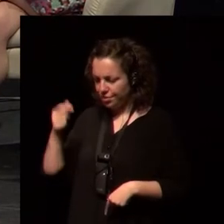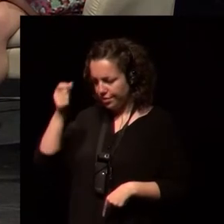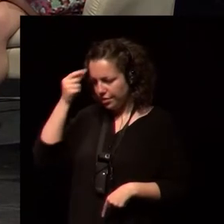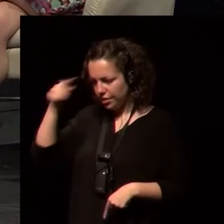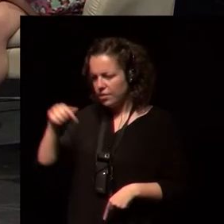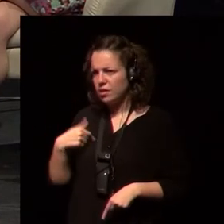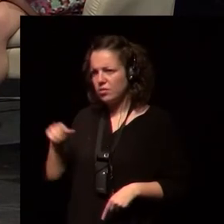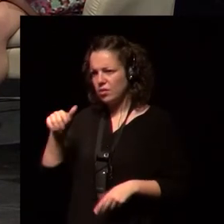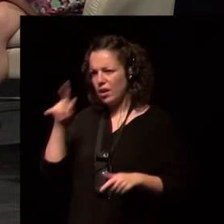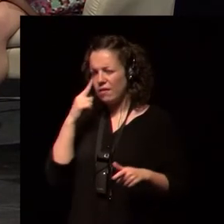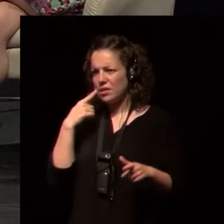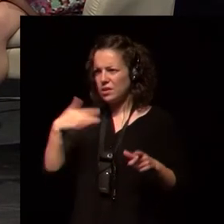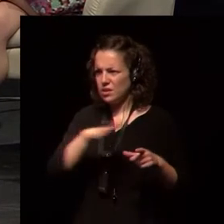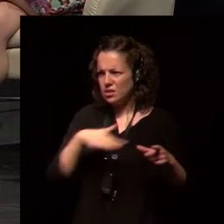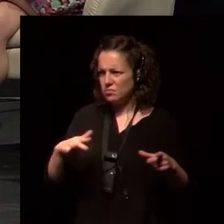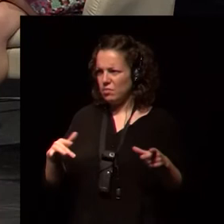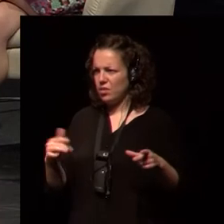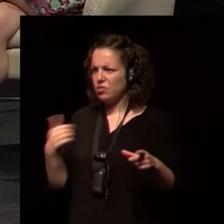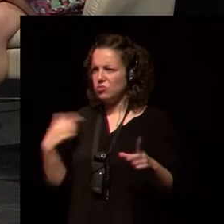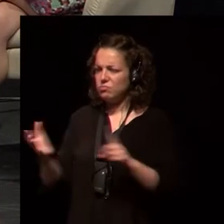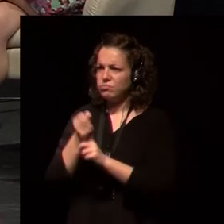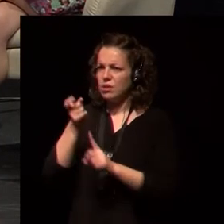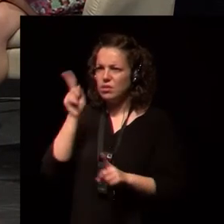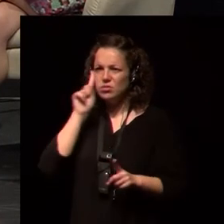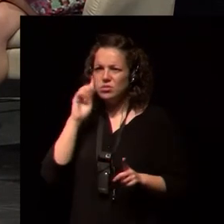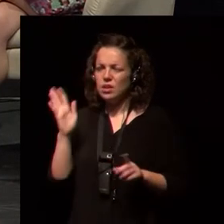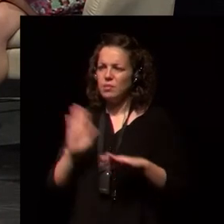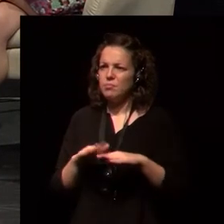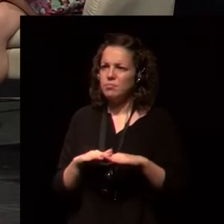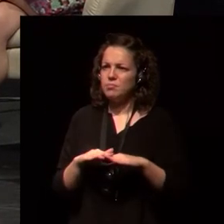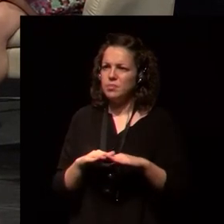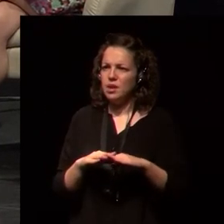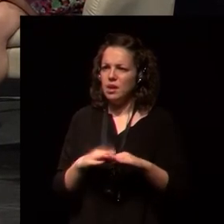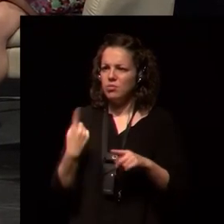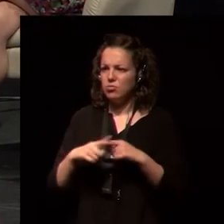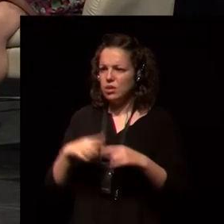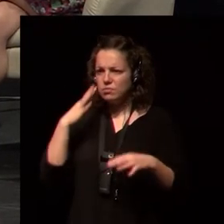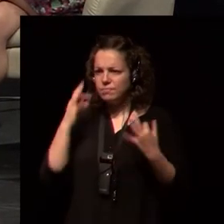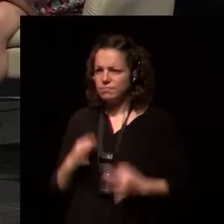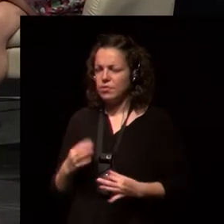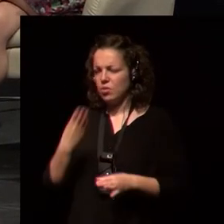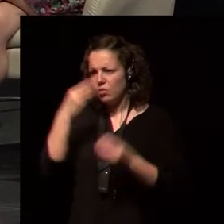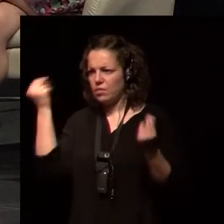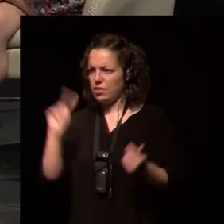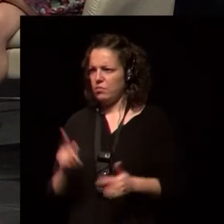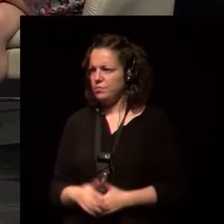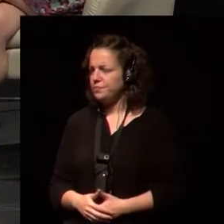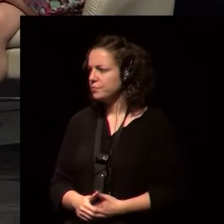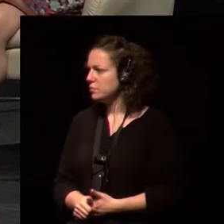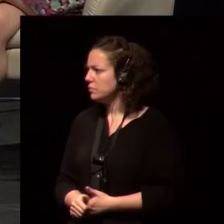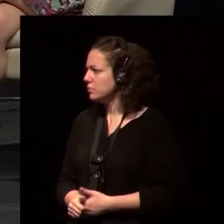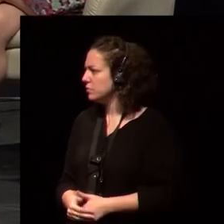espacios para no olvidar la autenticidad de lo que hacemos, ¿no?